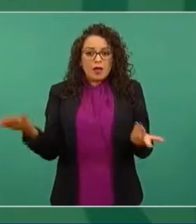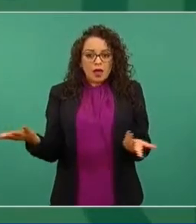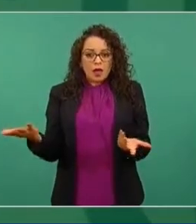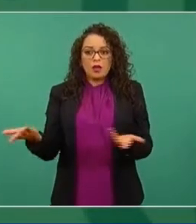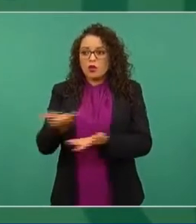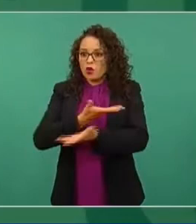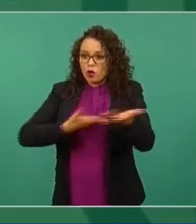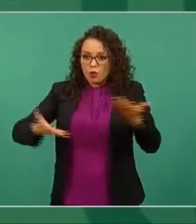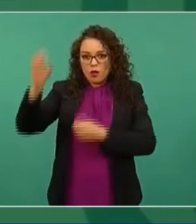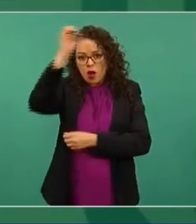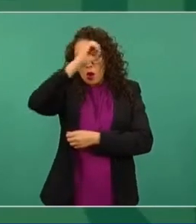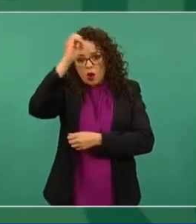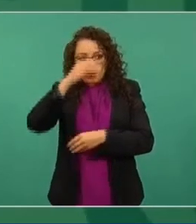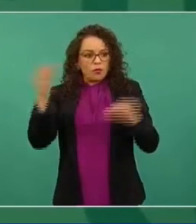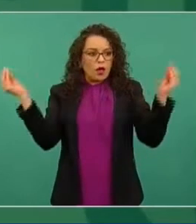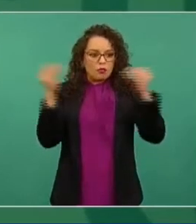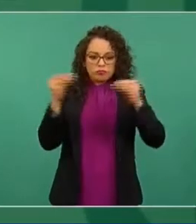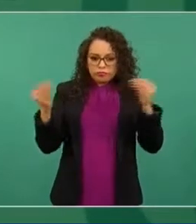cerrar.